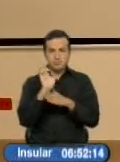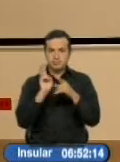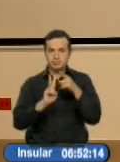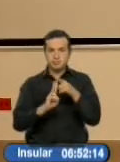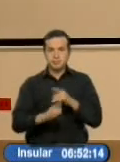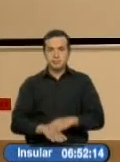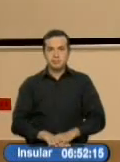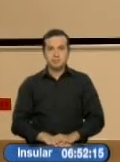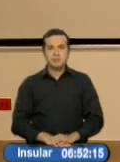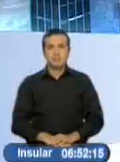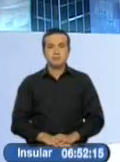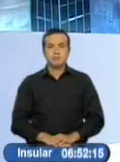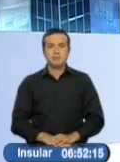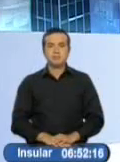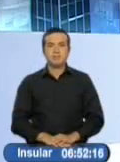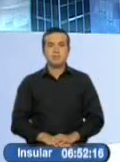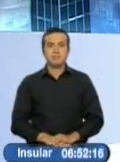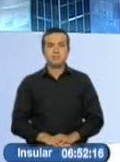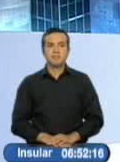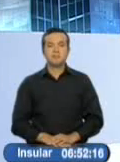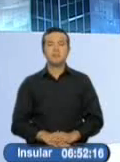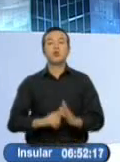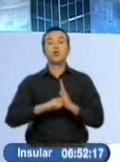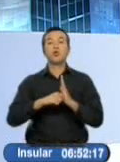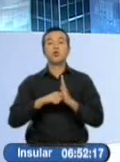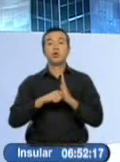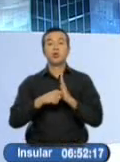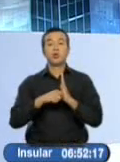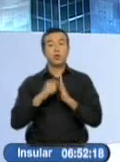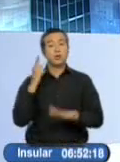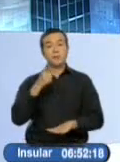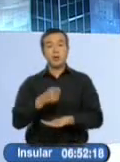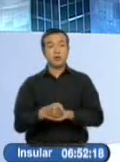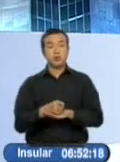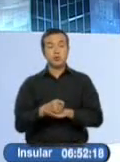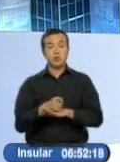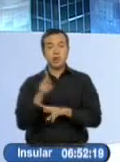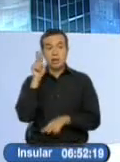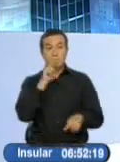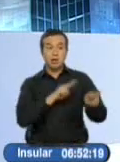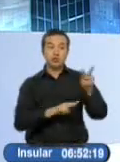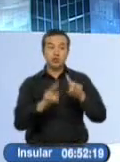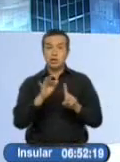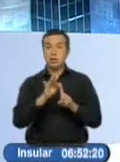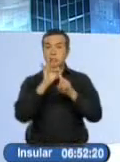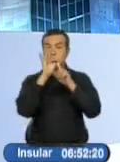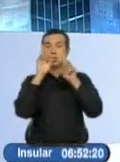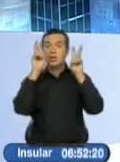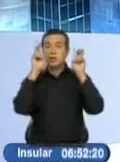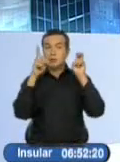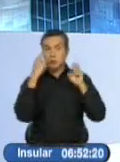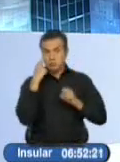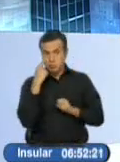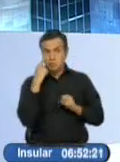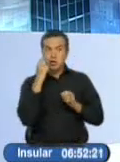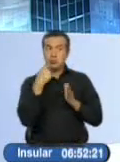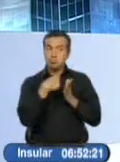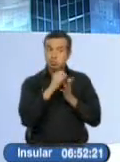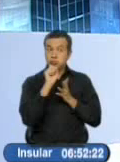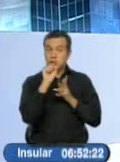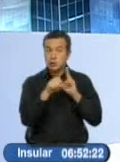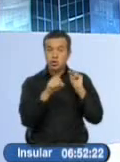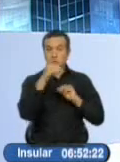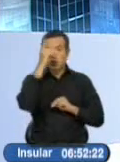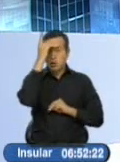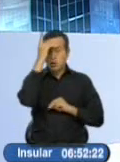Llanos, Ecuador TV. Y la Contraloría General del Estado dispuso ejecutar un examen especial de auditoría a la legalidad, fuentes y uso de la